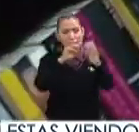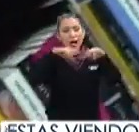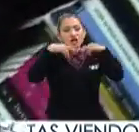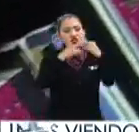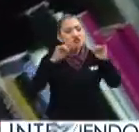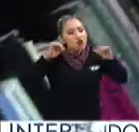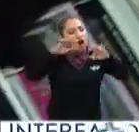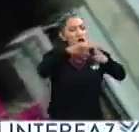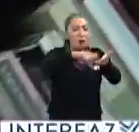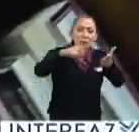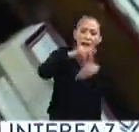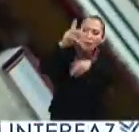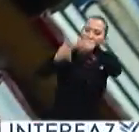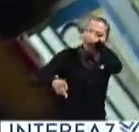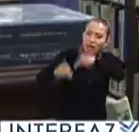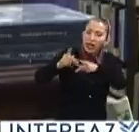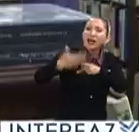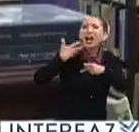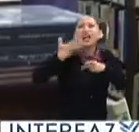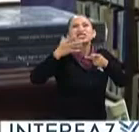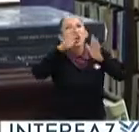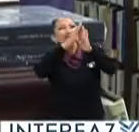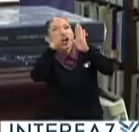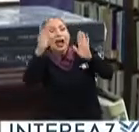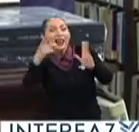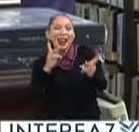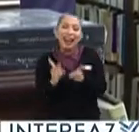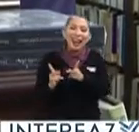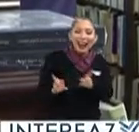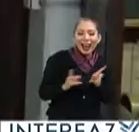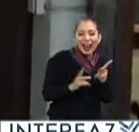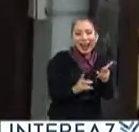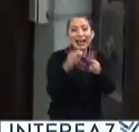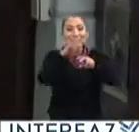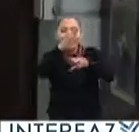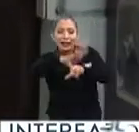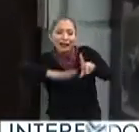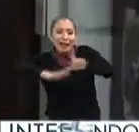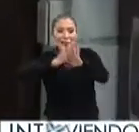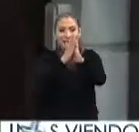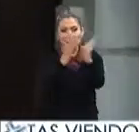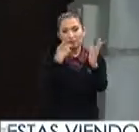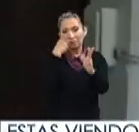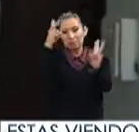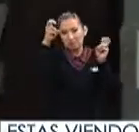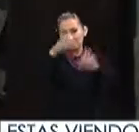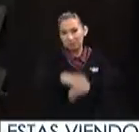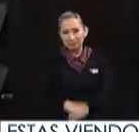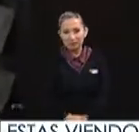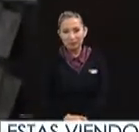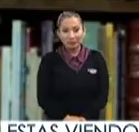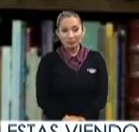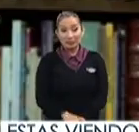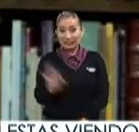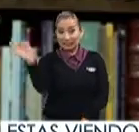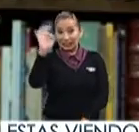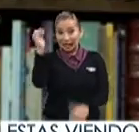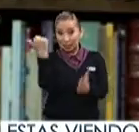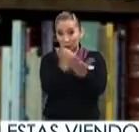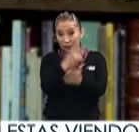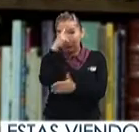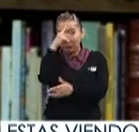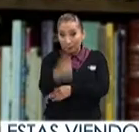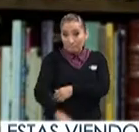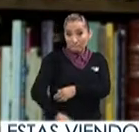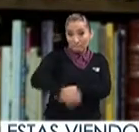para comprar, charlar y armar efímeras tertulias que giran en torno a los libros. Si la Ciudad de México